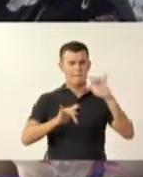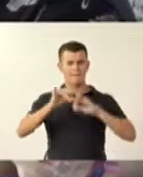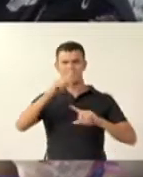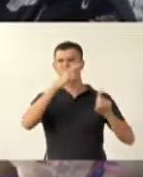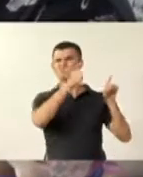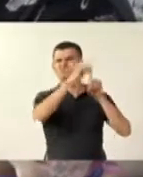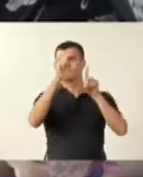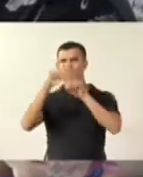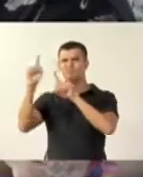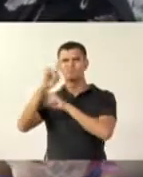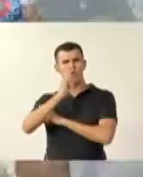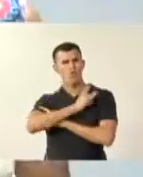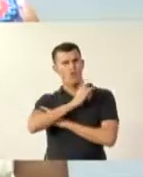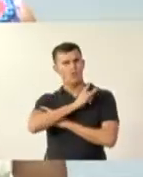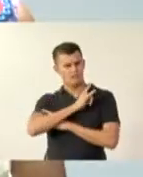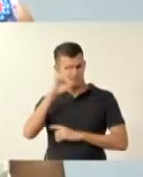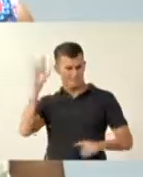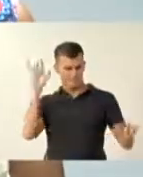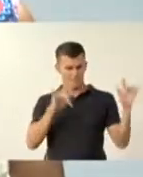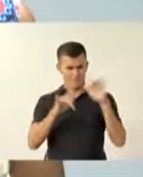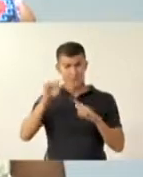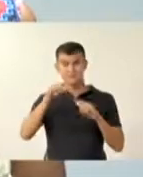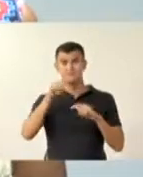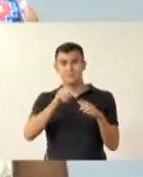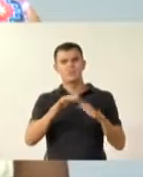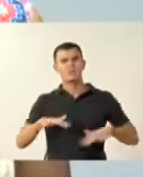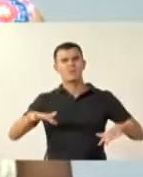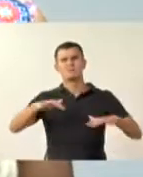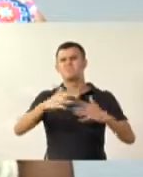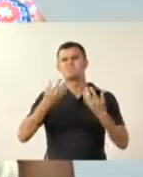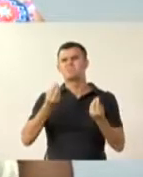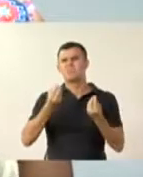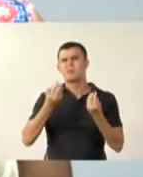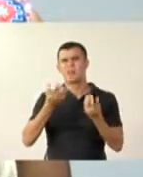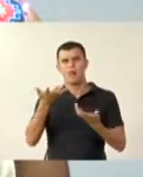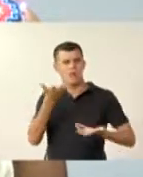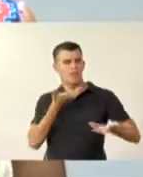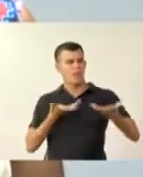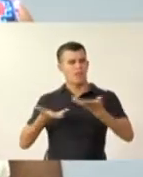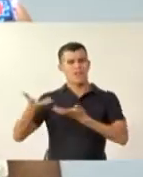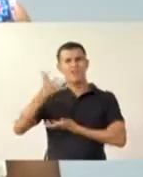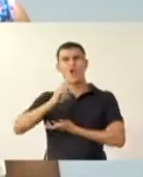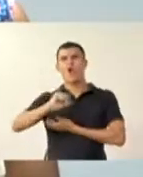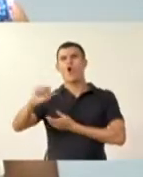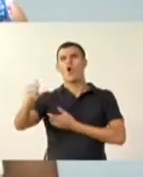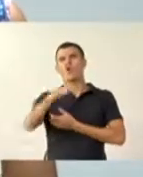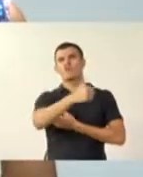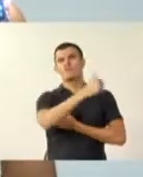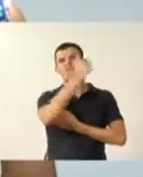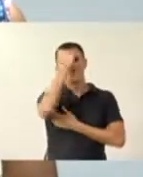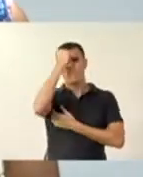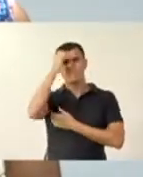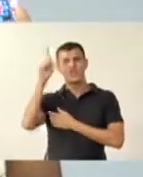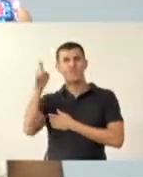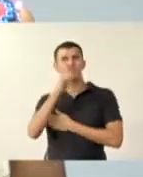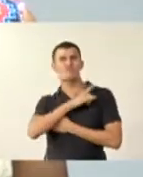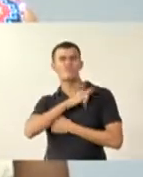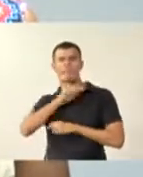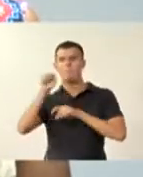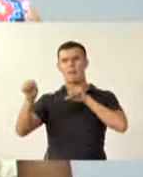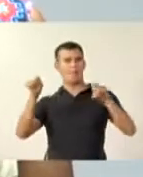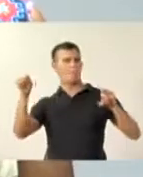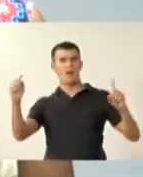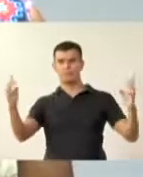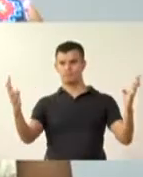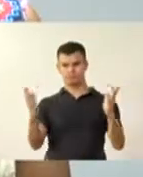varias universidades de la región. Un espacio, digámoslo, de conversación con los docentes de las otras universidades, pero también